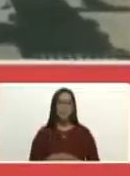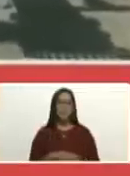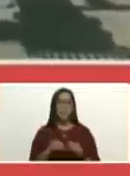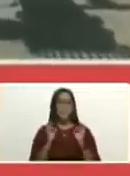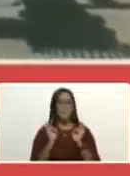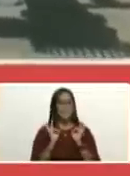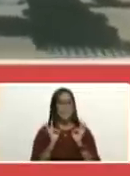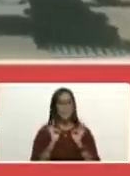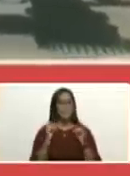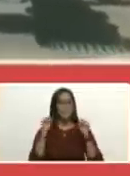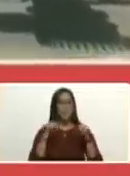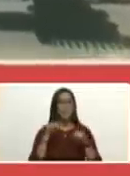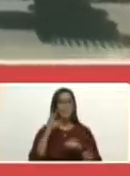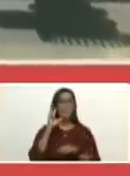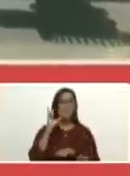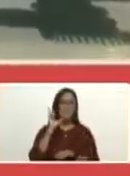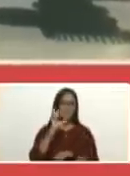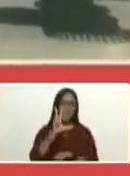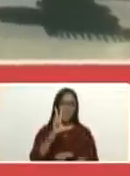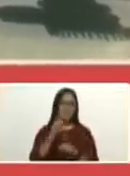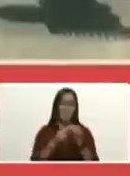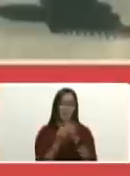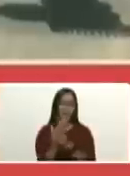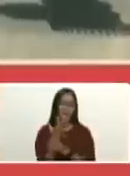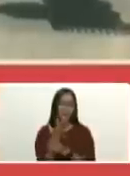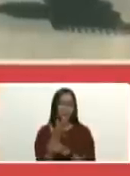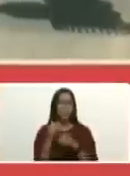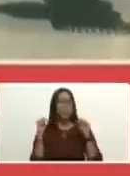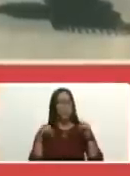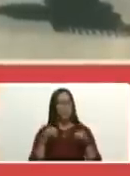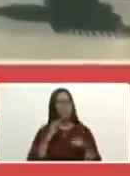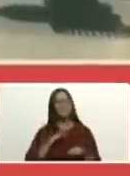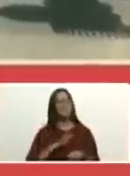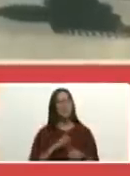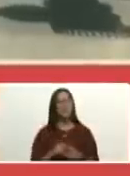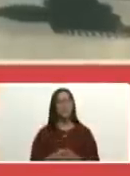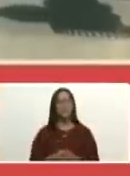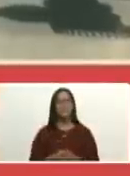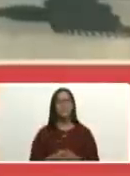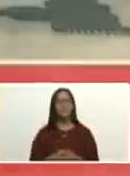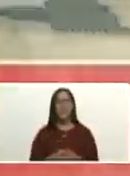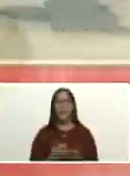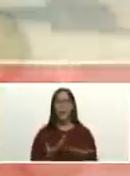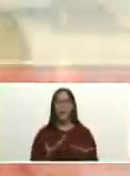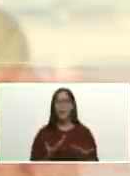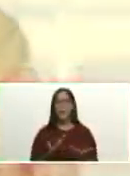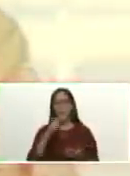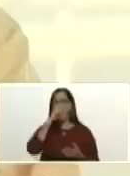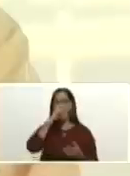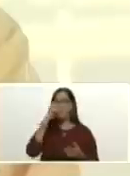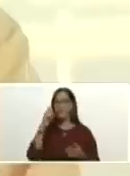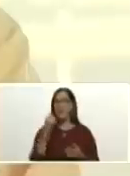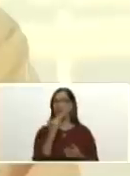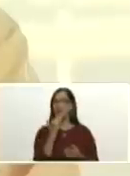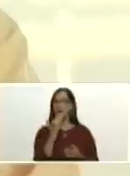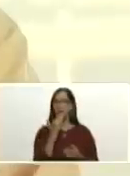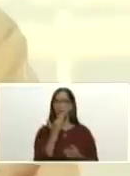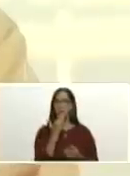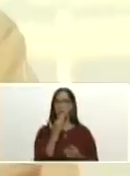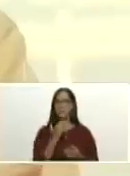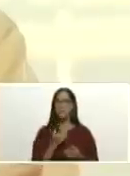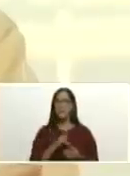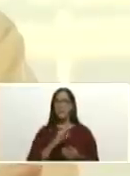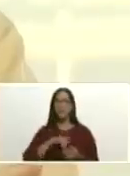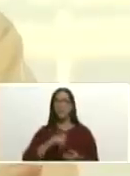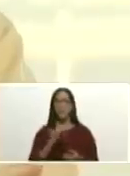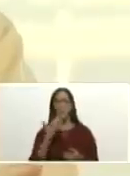Precisamente hoy, 3 de mayo. Hoy estamos conmemorando además algo que no puede